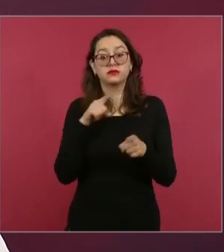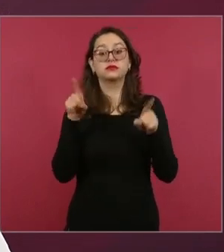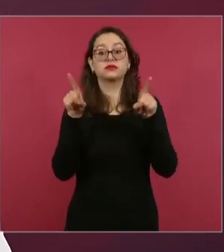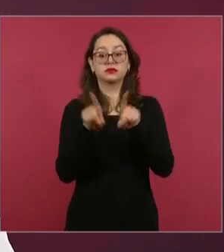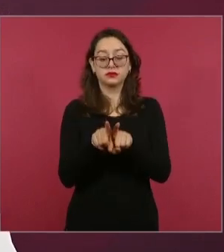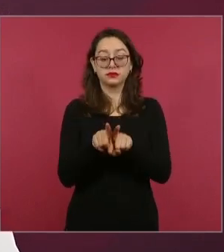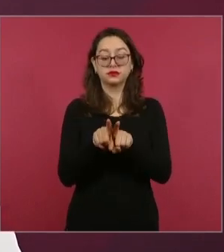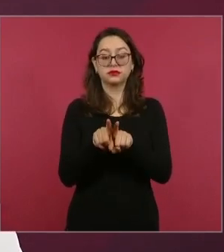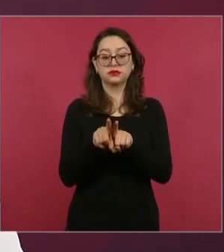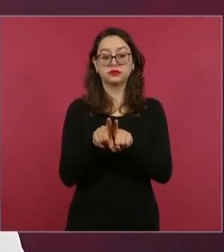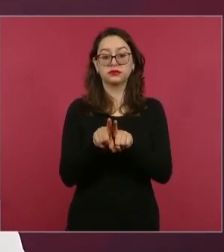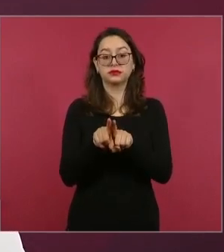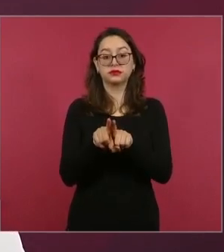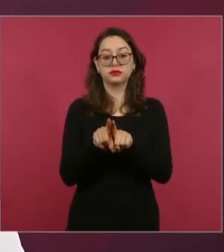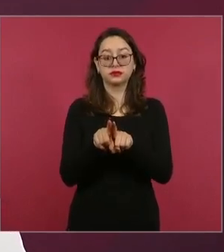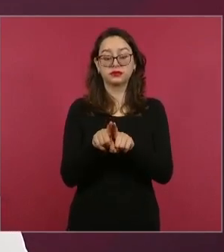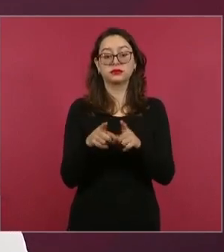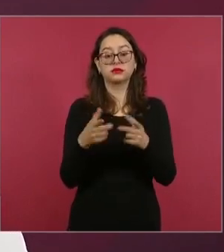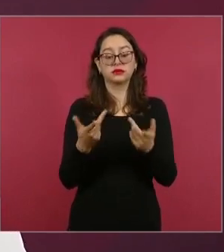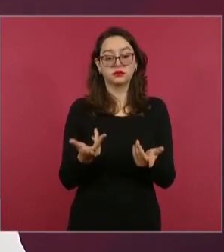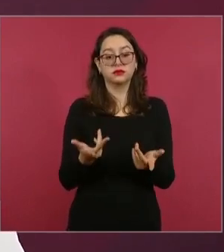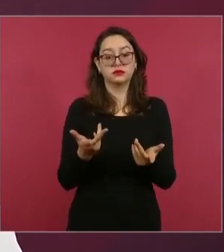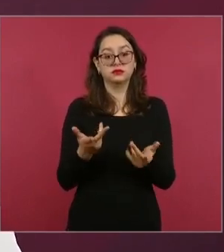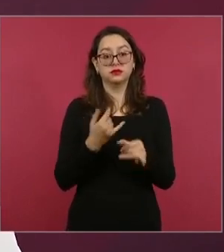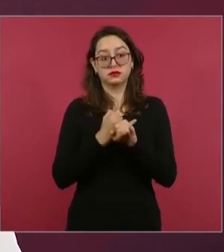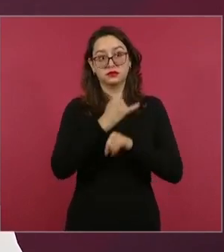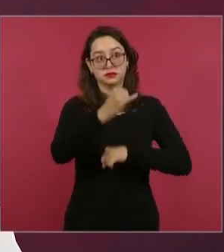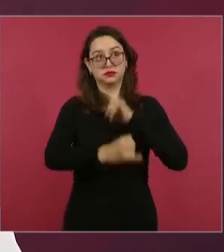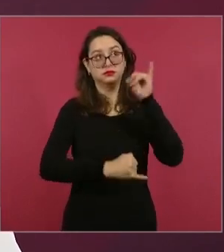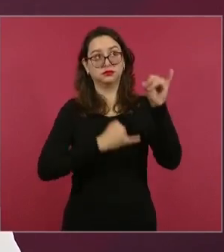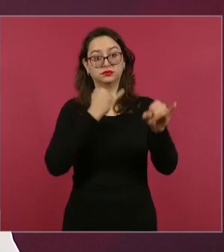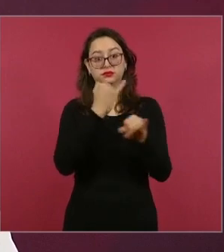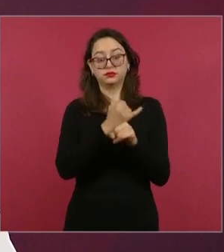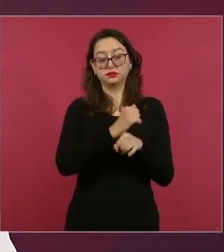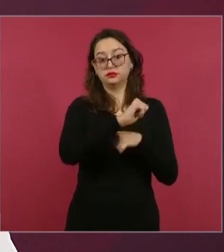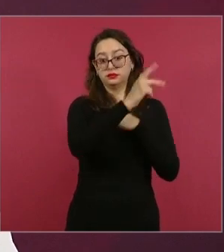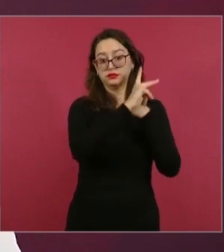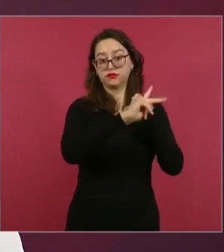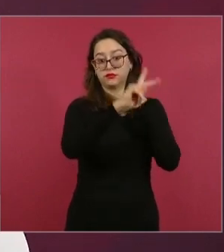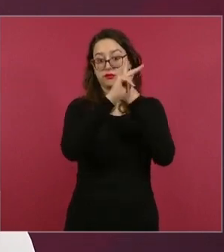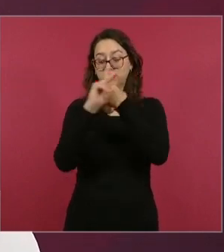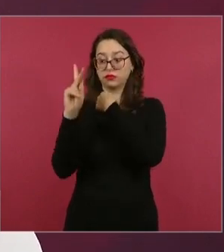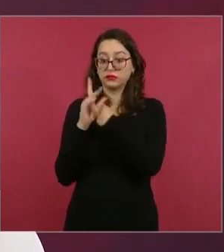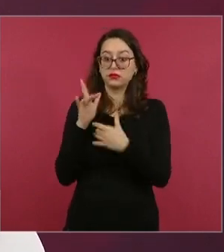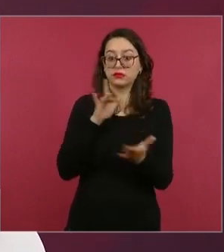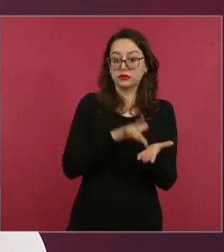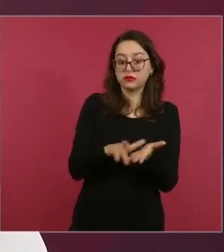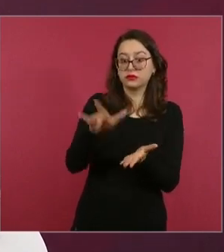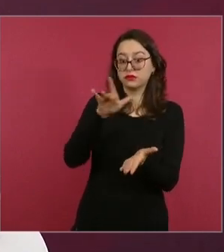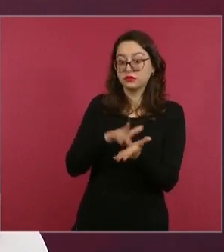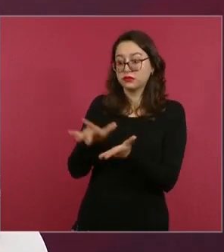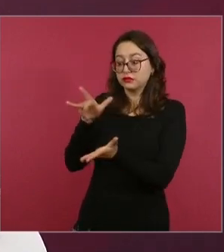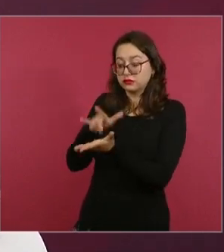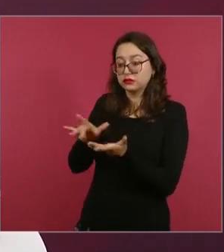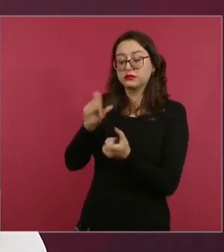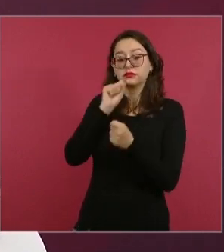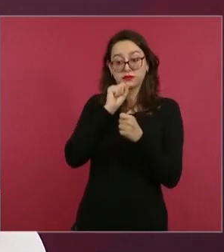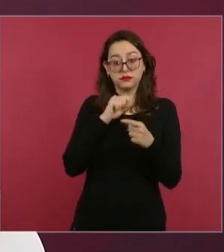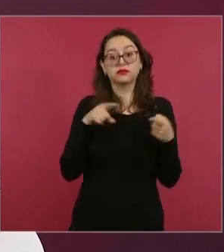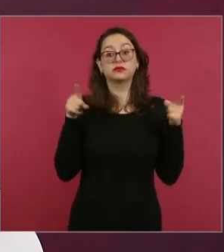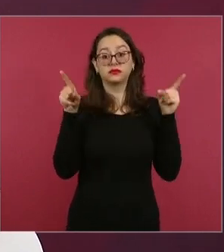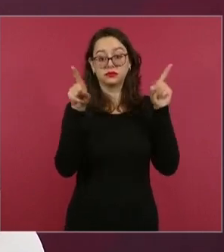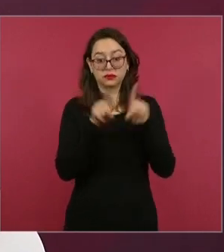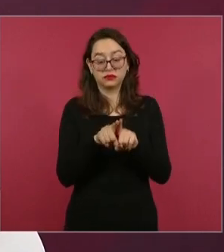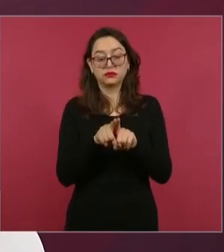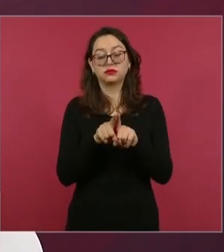ayuda Eh Pues de nivel ya internacional de otros países que también están brindando apoyo para el puerto